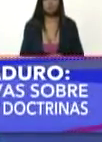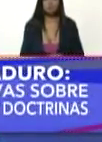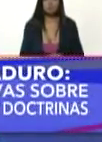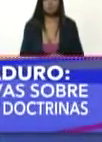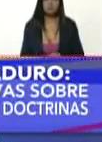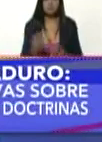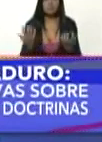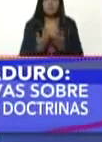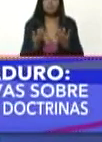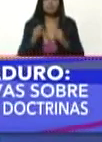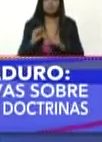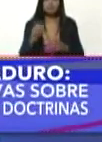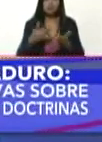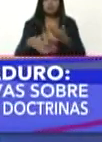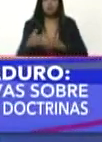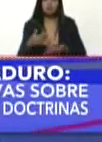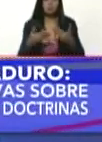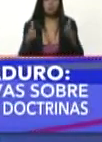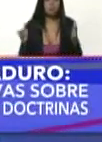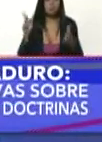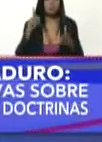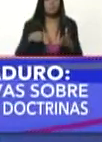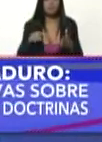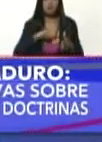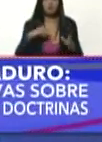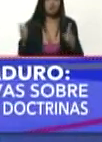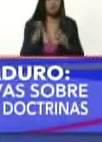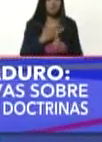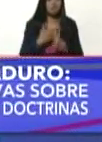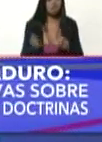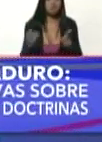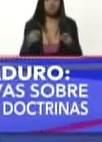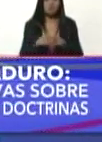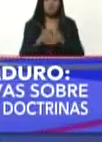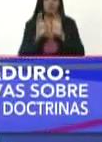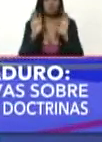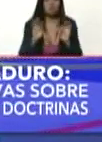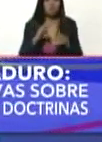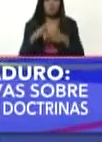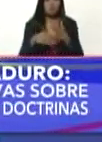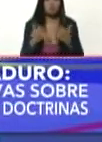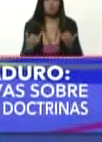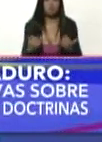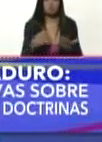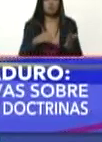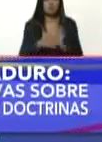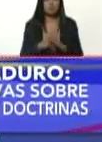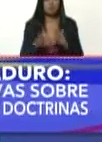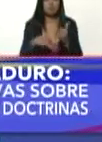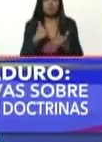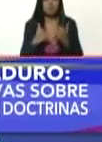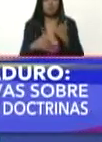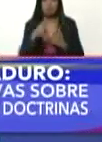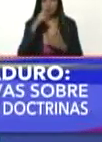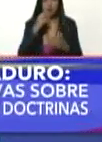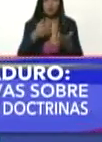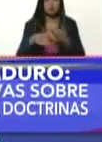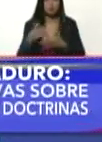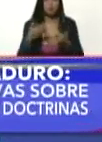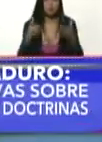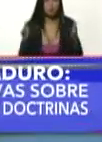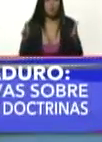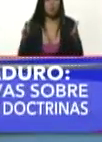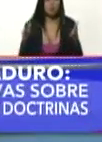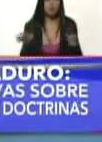La guerra contra los servicios públicos y los ataques que ha habido, sobre todo este último año, contra los servicios públicos